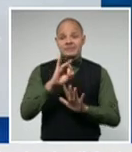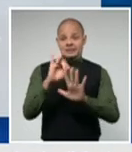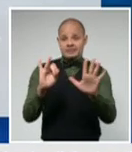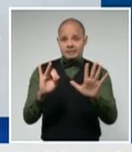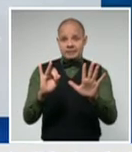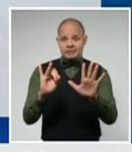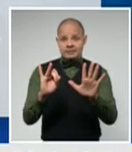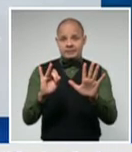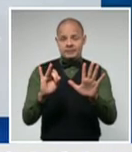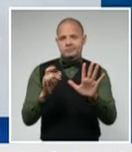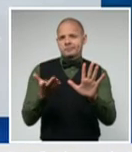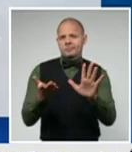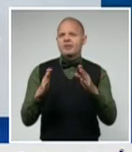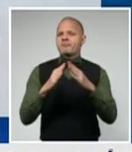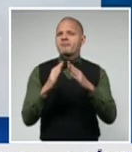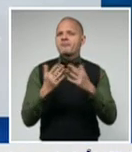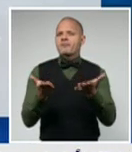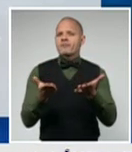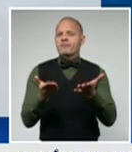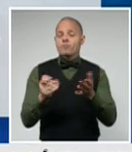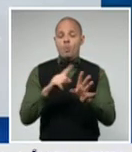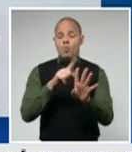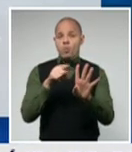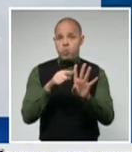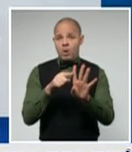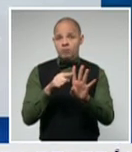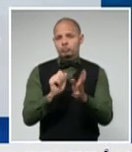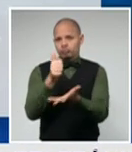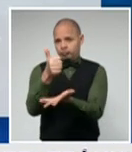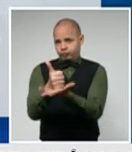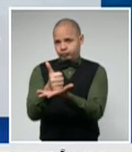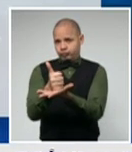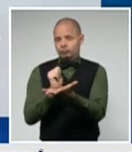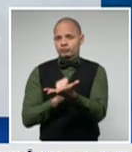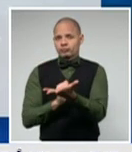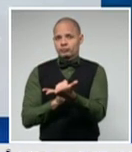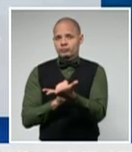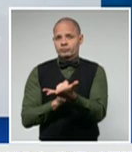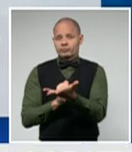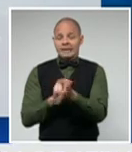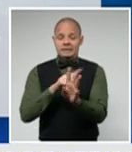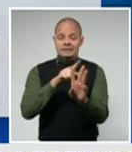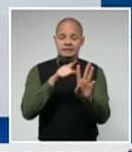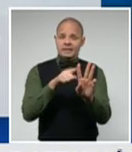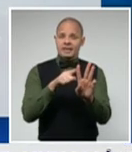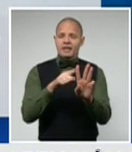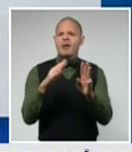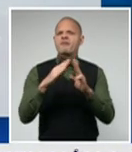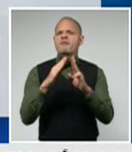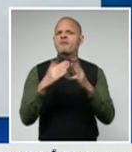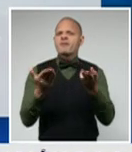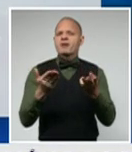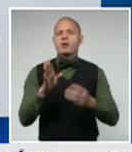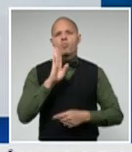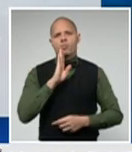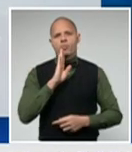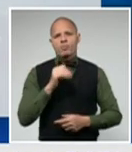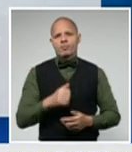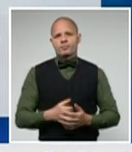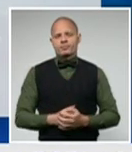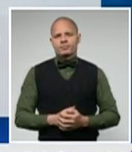ayer, 4 son del municipio Cabecera y 3 son del municipio